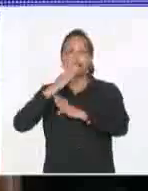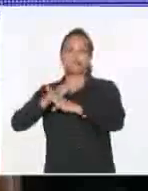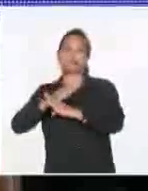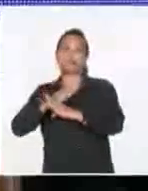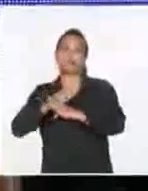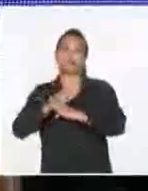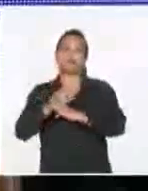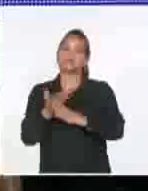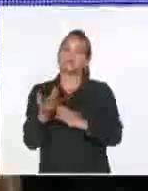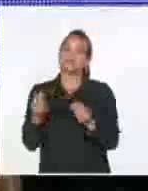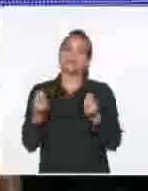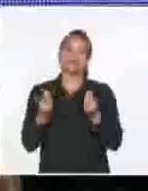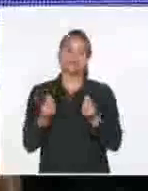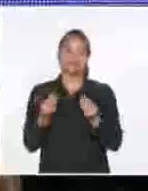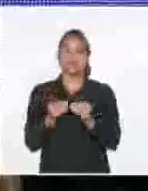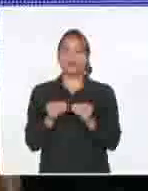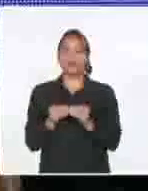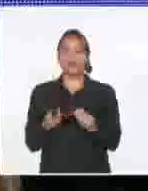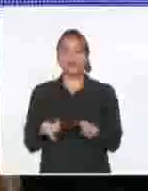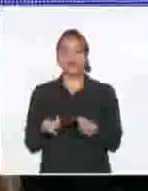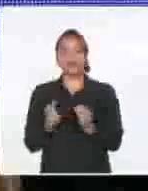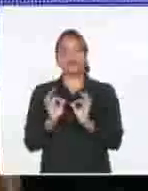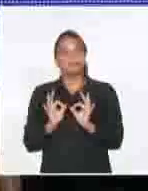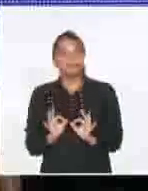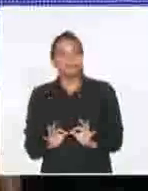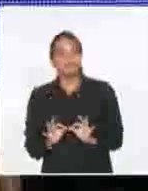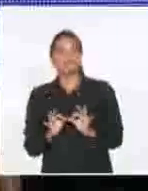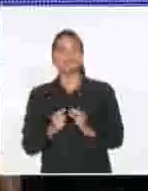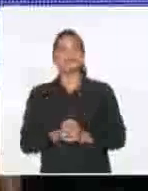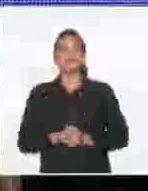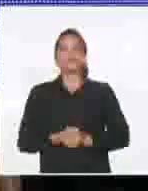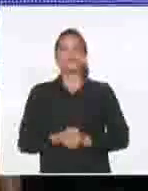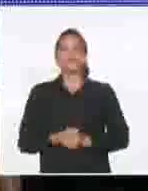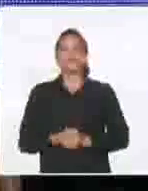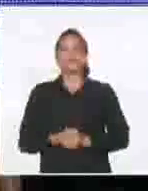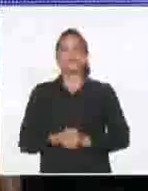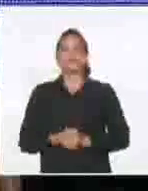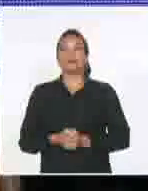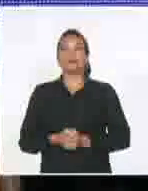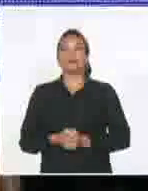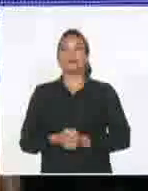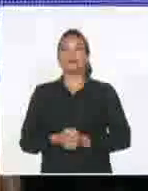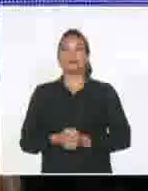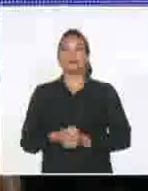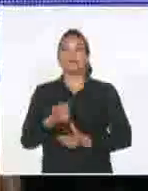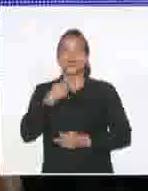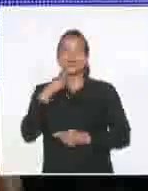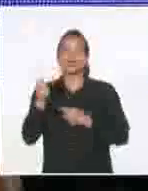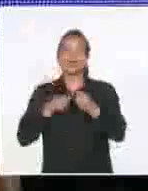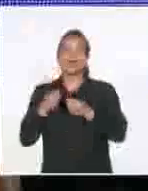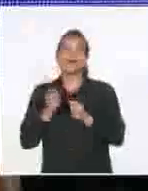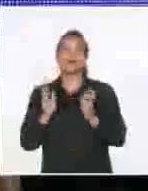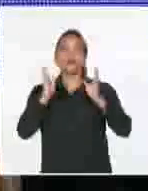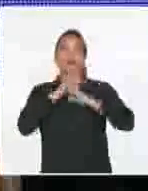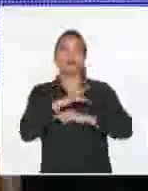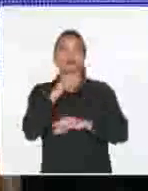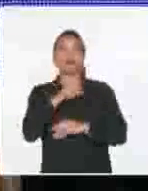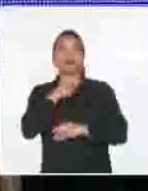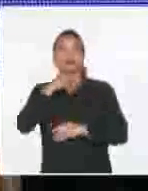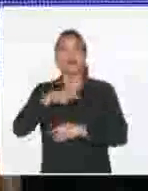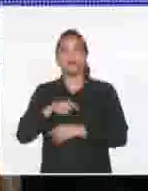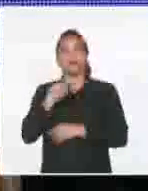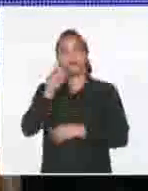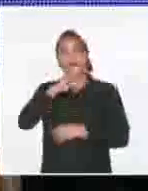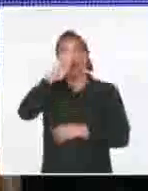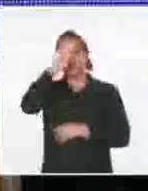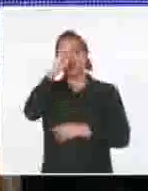operaciones, incluso humanitarias, con Cuba, bajo la amenaza de que se corten sus negocios en Estados Unidos o se les